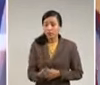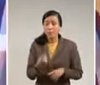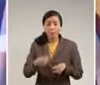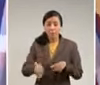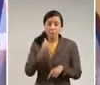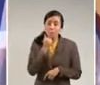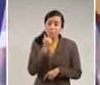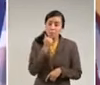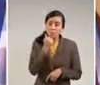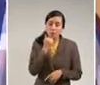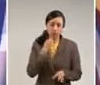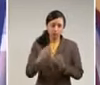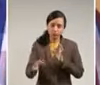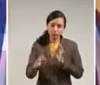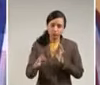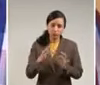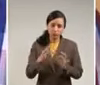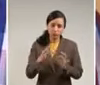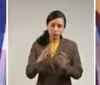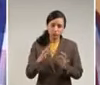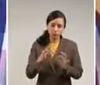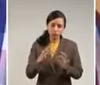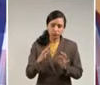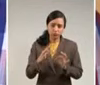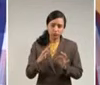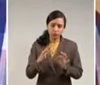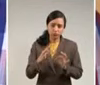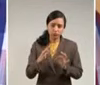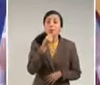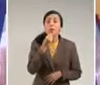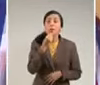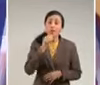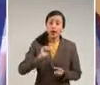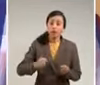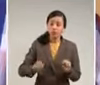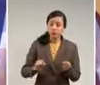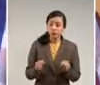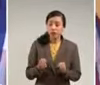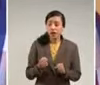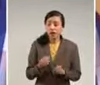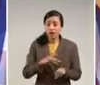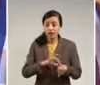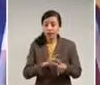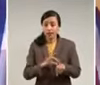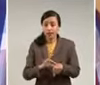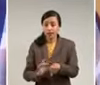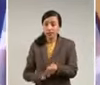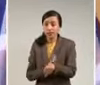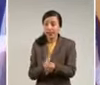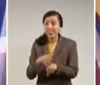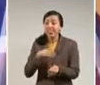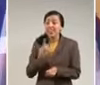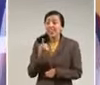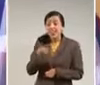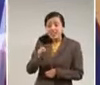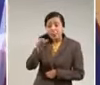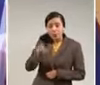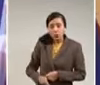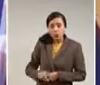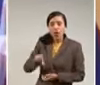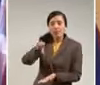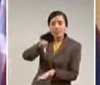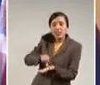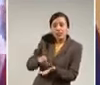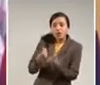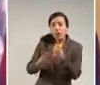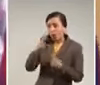saludable es que nosotros tengamos, para lograr cortar la transmisión, a esas personas institucionalizadas en un lugar, en un hospital de campaña que nos permita a nosotros